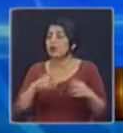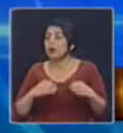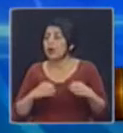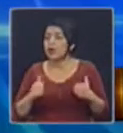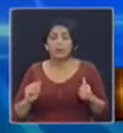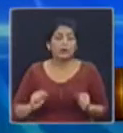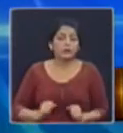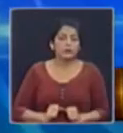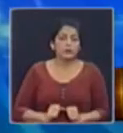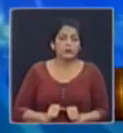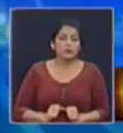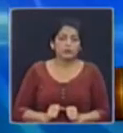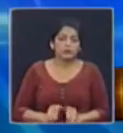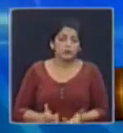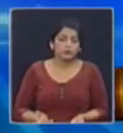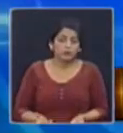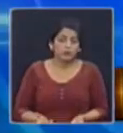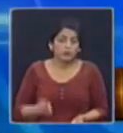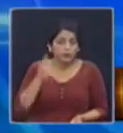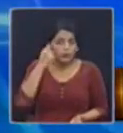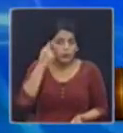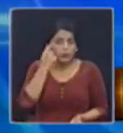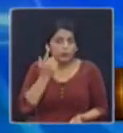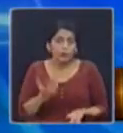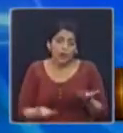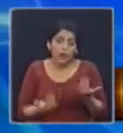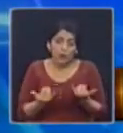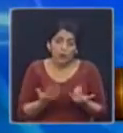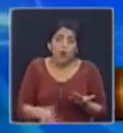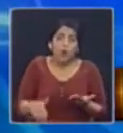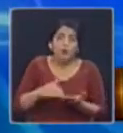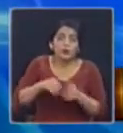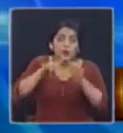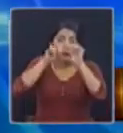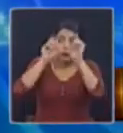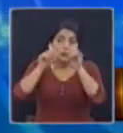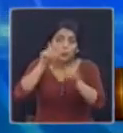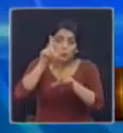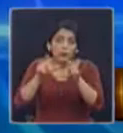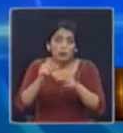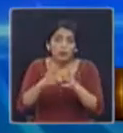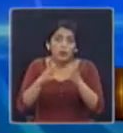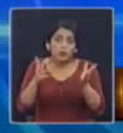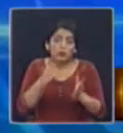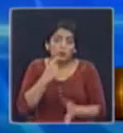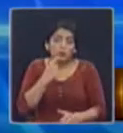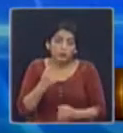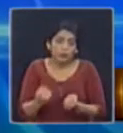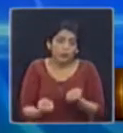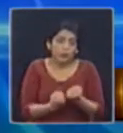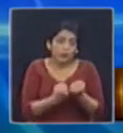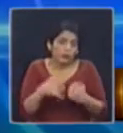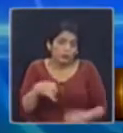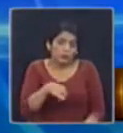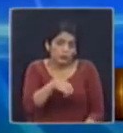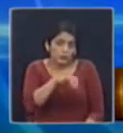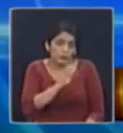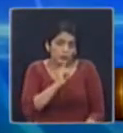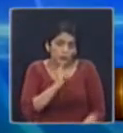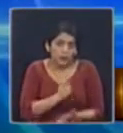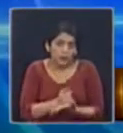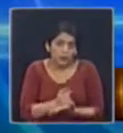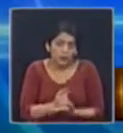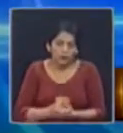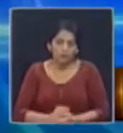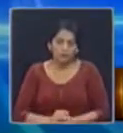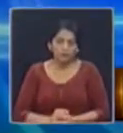todavía está de acuerdo con ellos, los debería apoyar también? Entonces, ¿cuál sería el problema de consultar temas que ellos no quieren que se consulten? Lo que pasa es que es